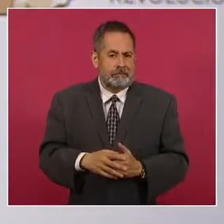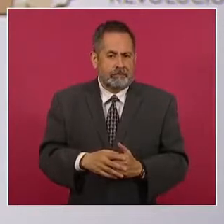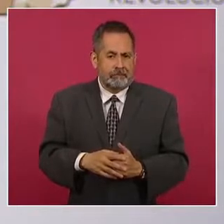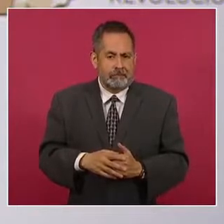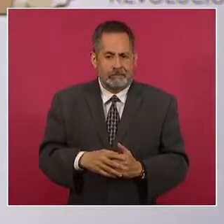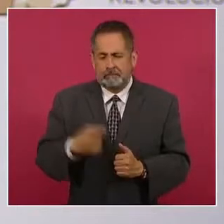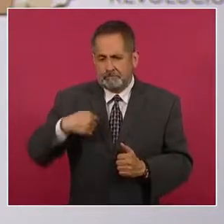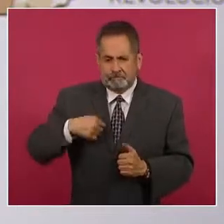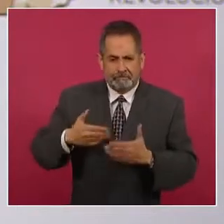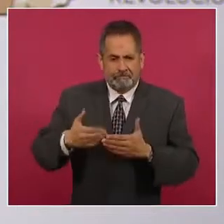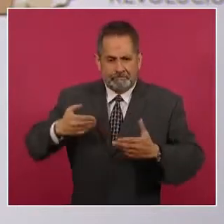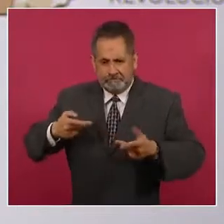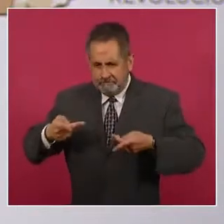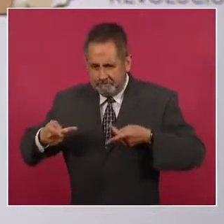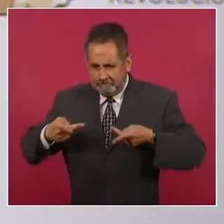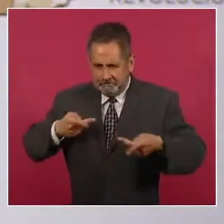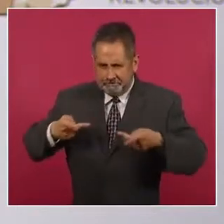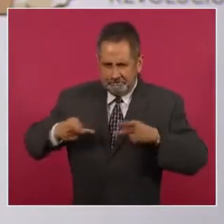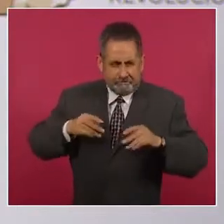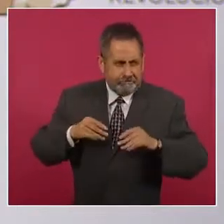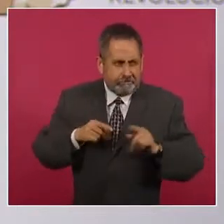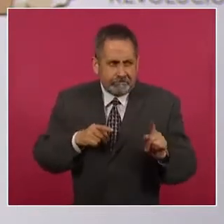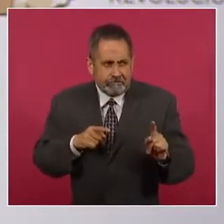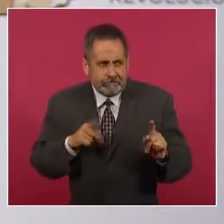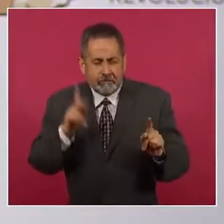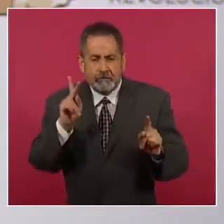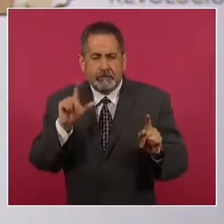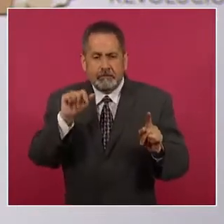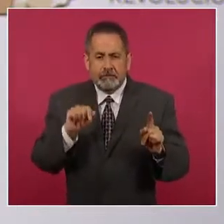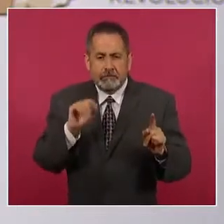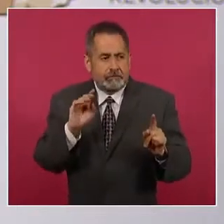nos preparamos con una estrategia.